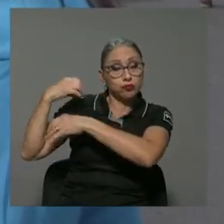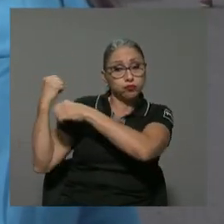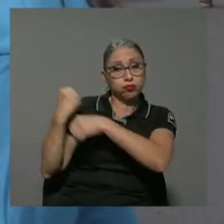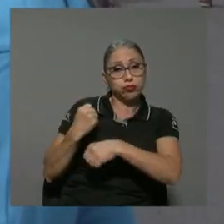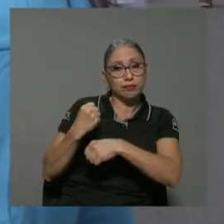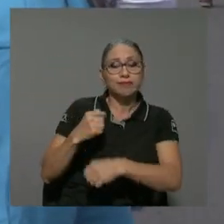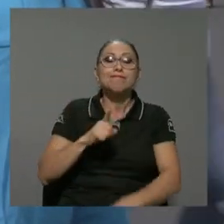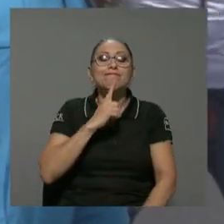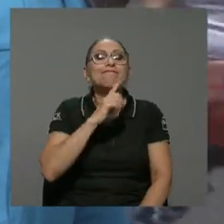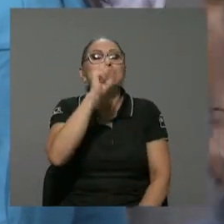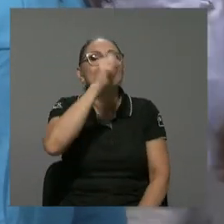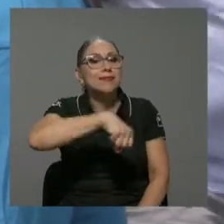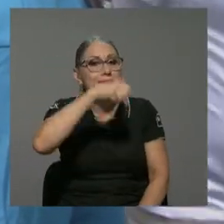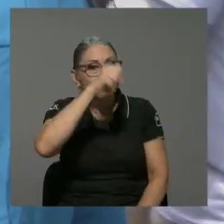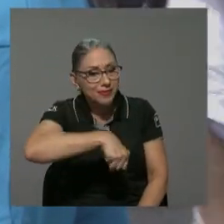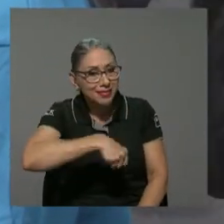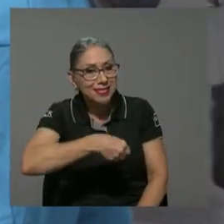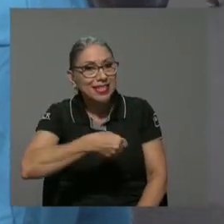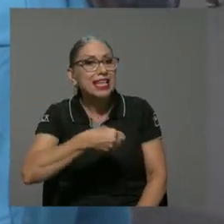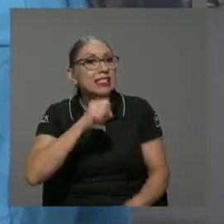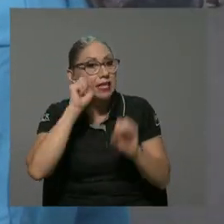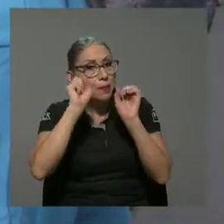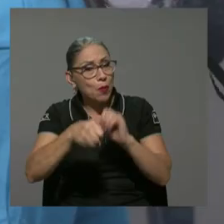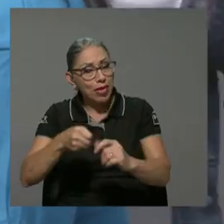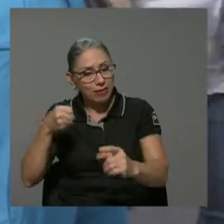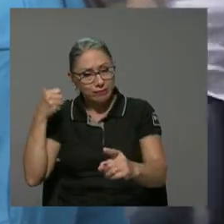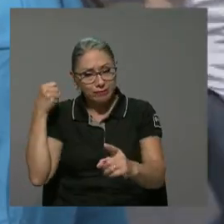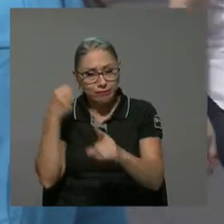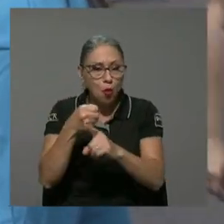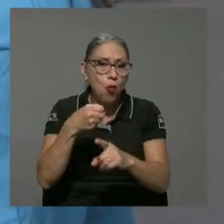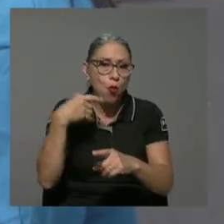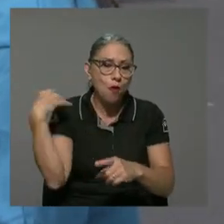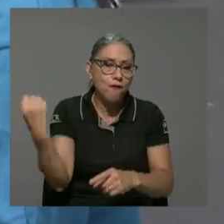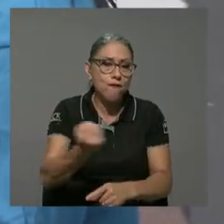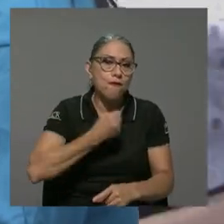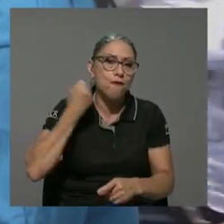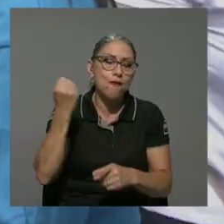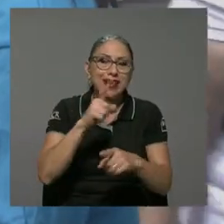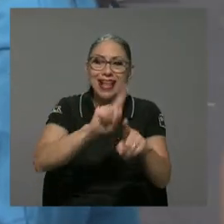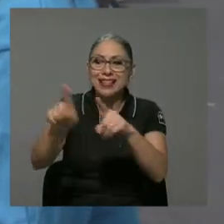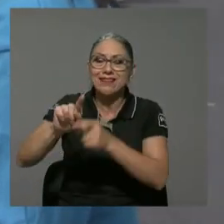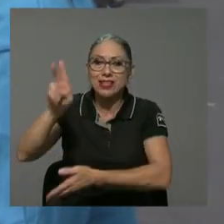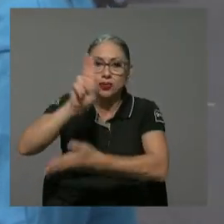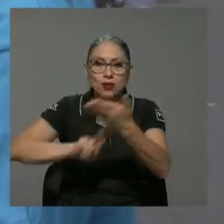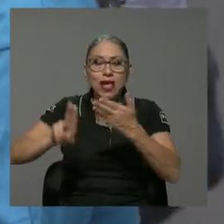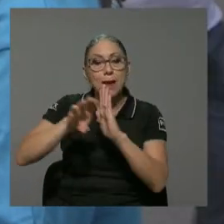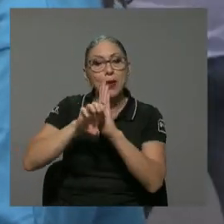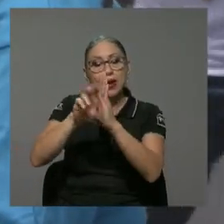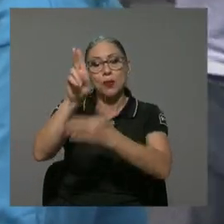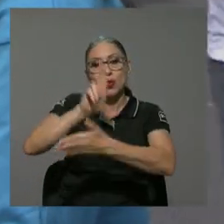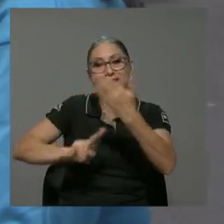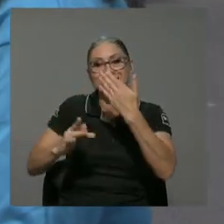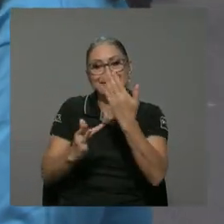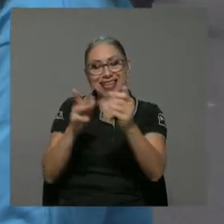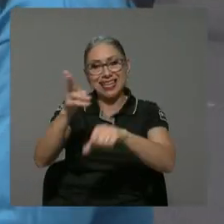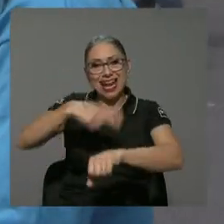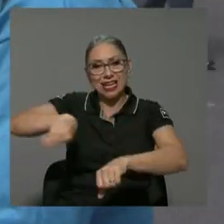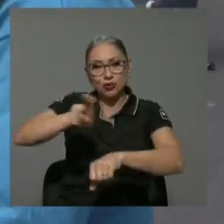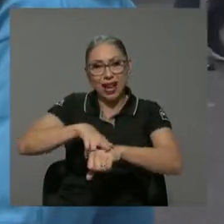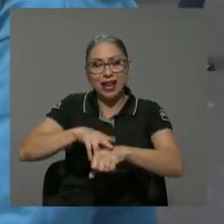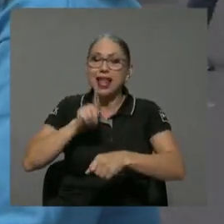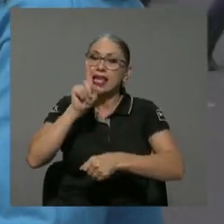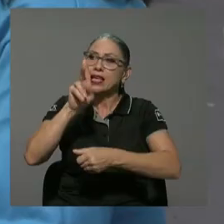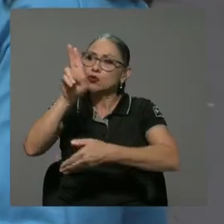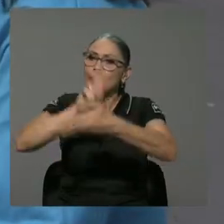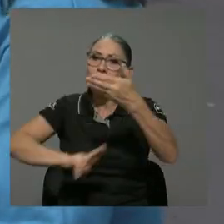un golpe artero a las universidades como la Universidad Técnica Nacional, que es una universidad